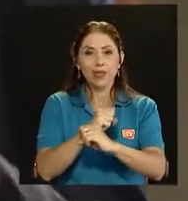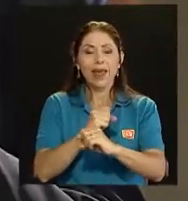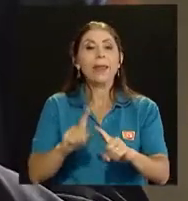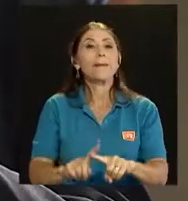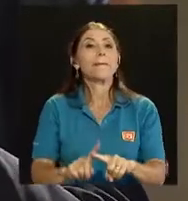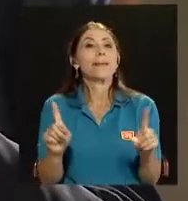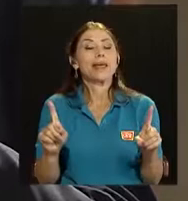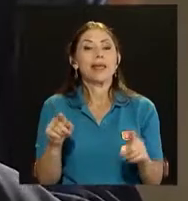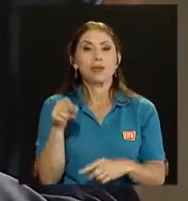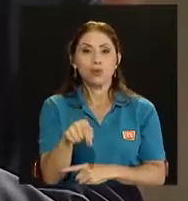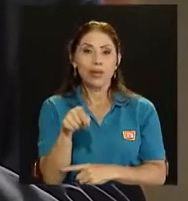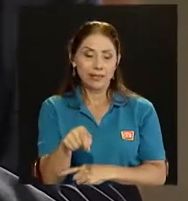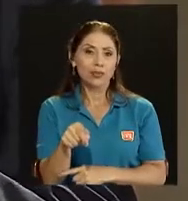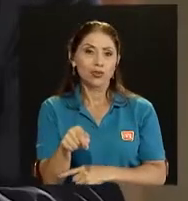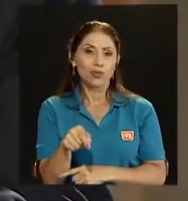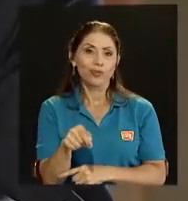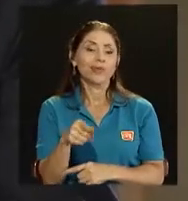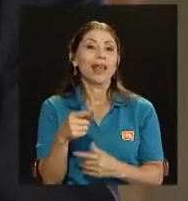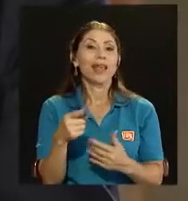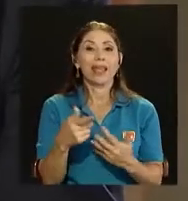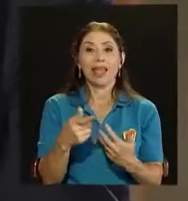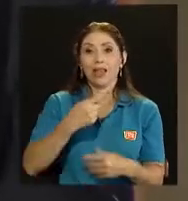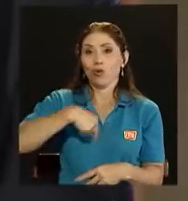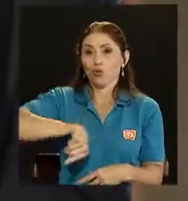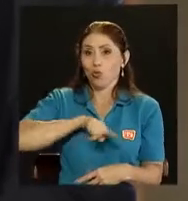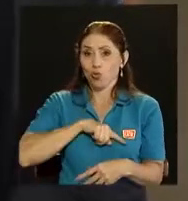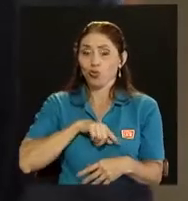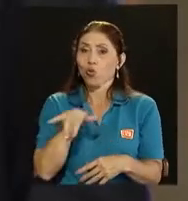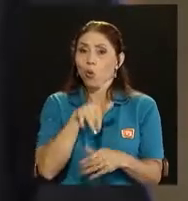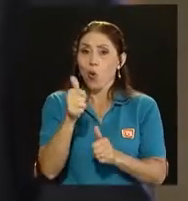Pero más esto, esa candidatura nuestra para